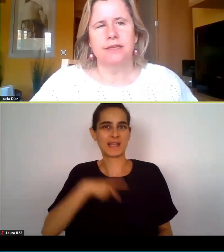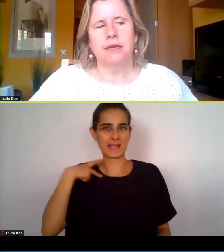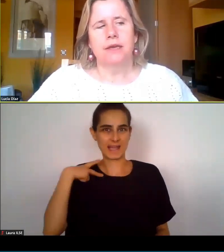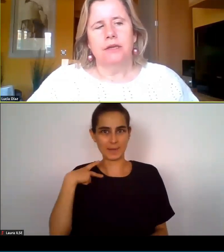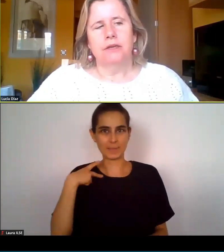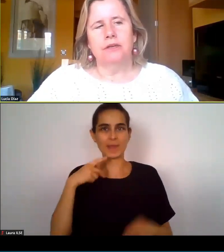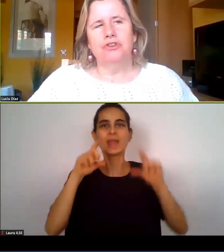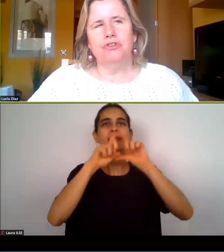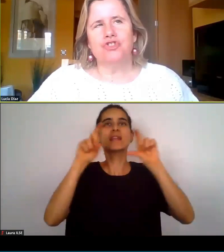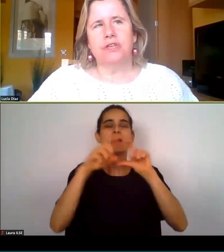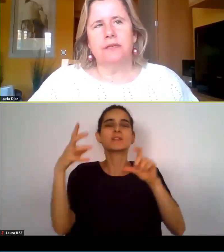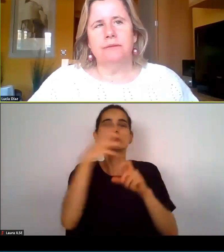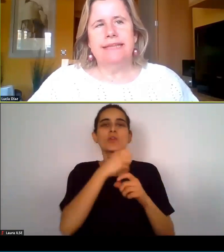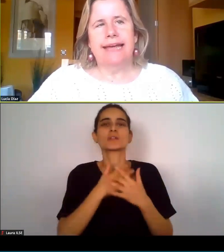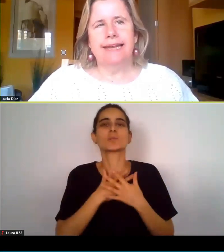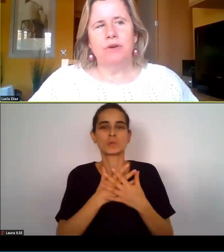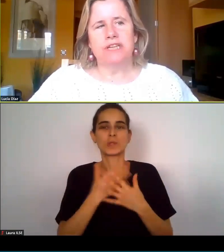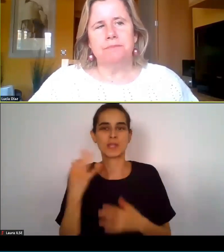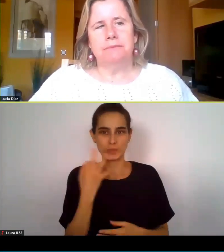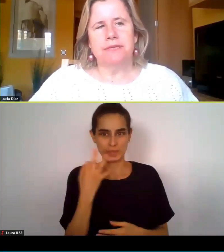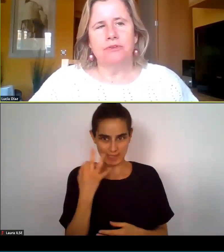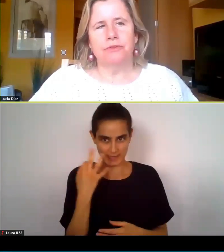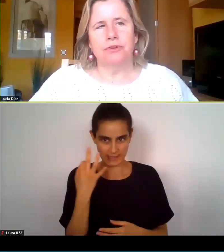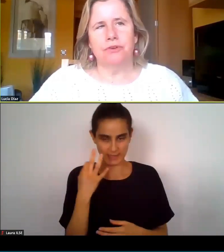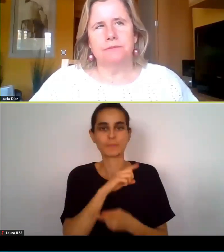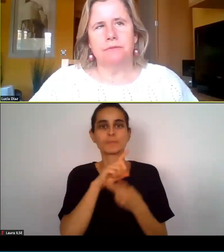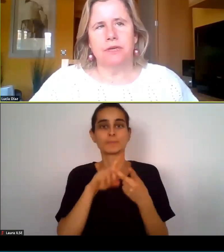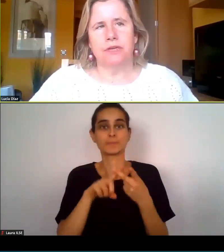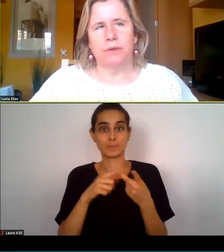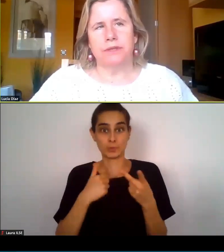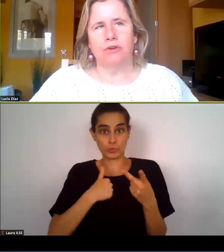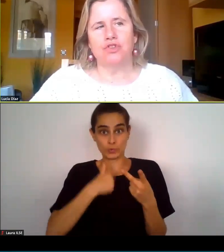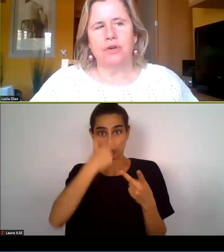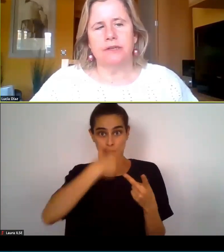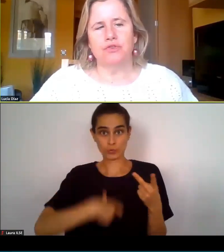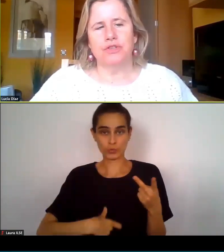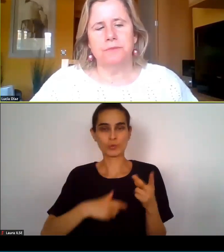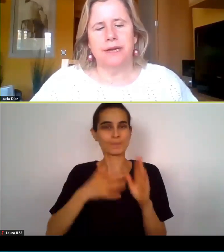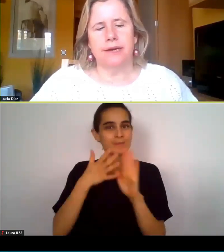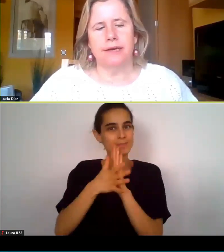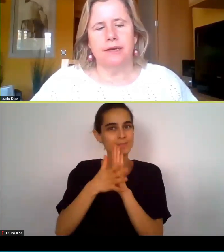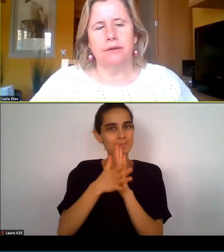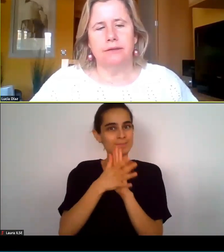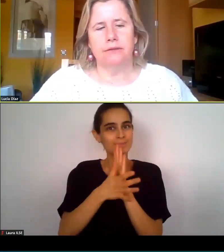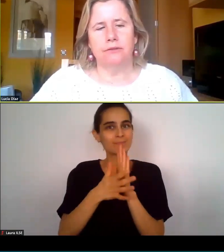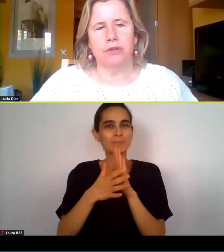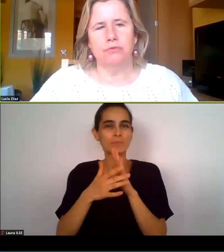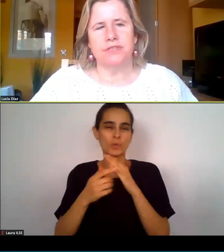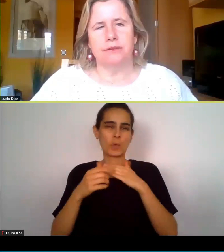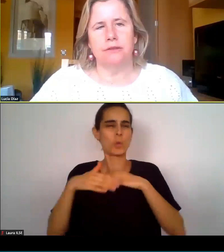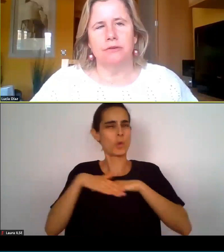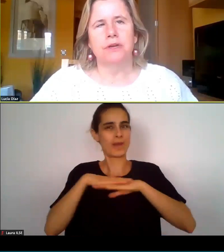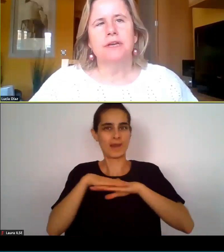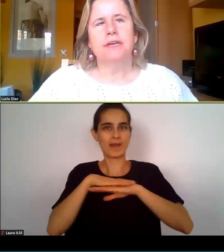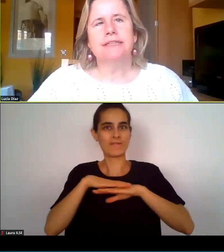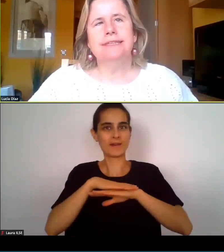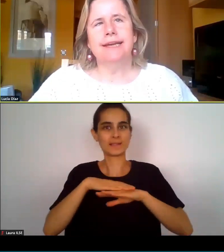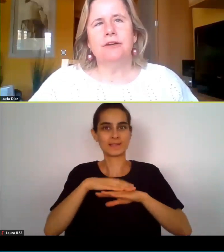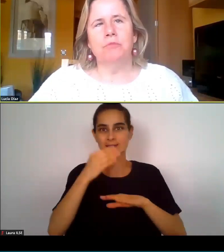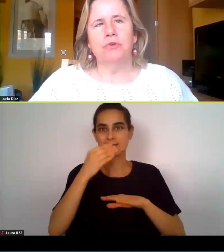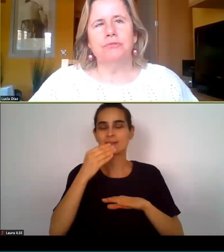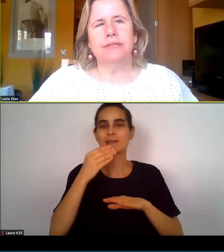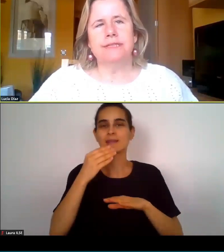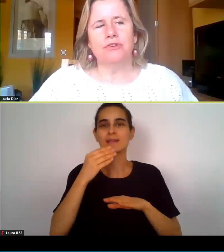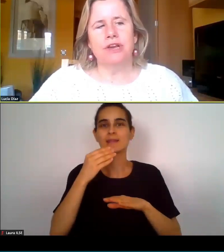entidades. Yo os daré unas mínimas nociones, que a su vez creo que son las que nos inspirarán en toda nuestra acción,